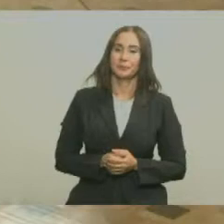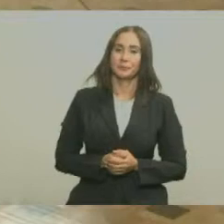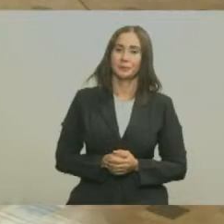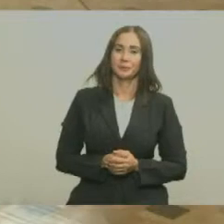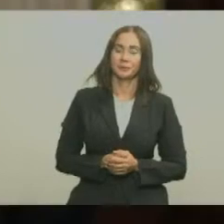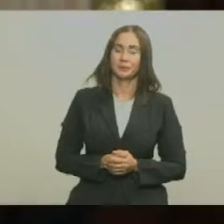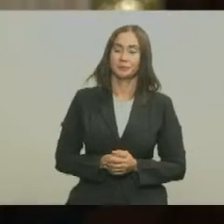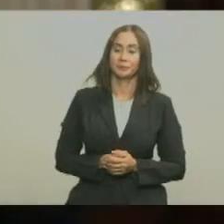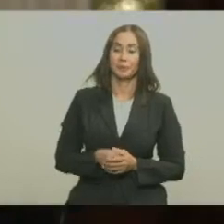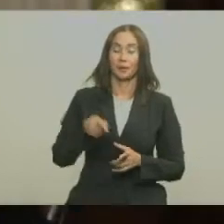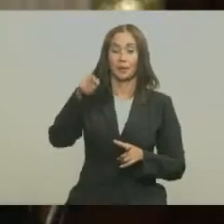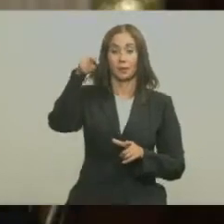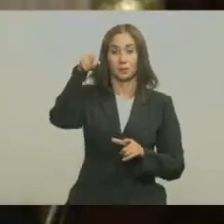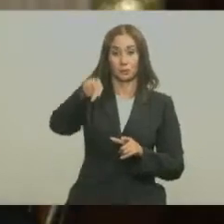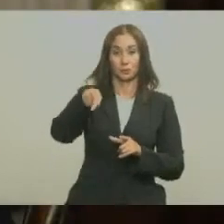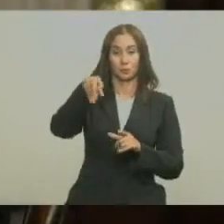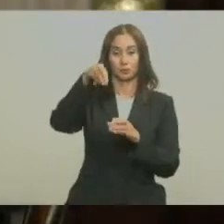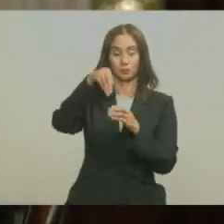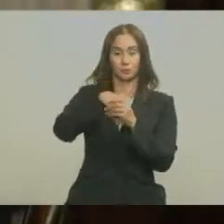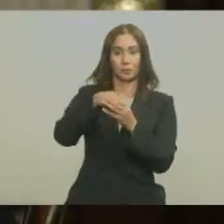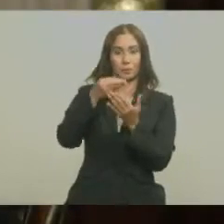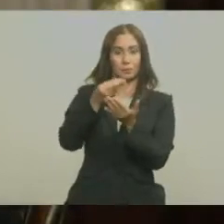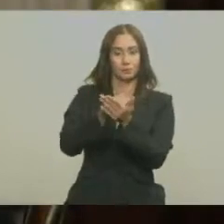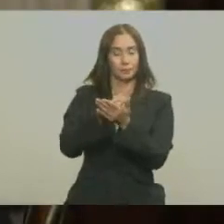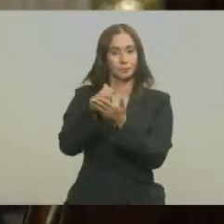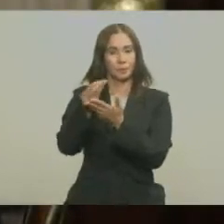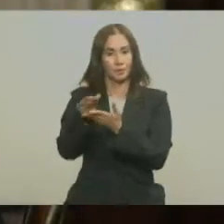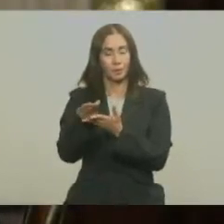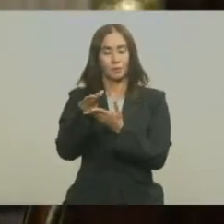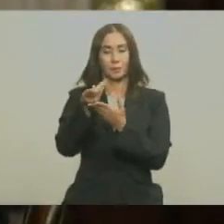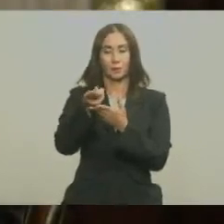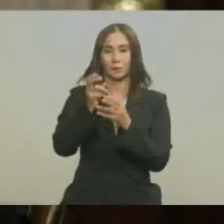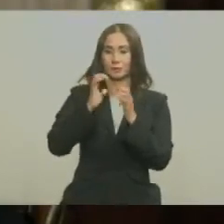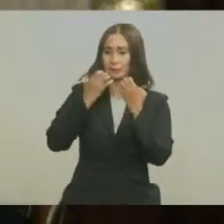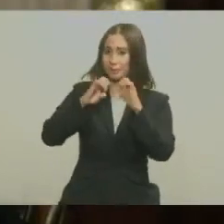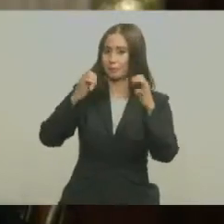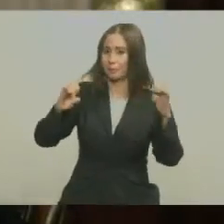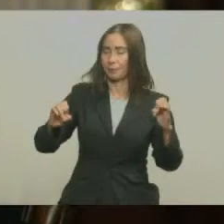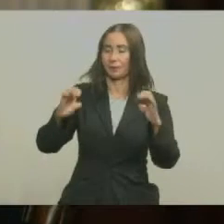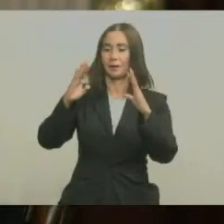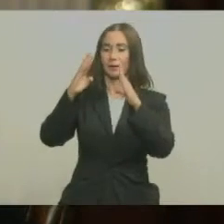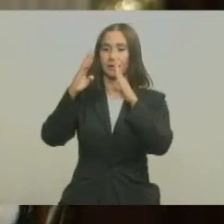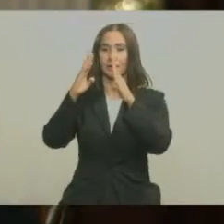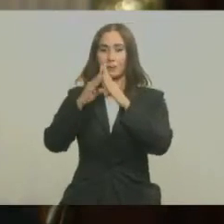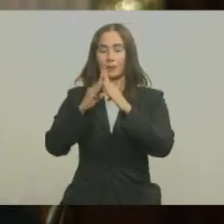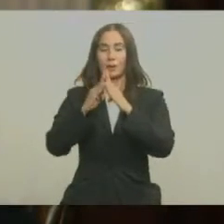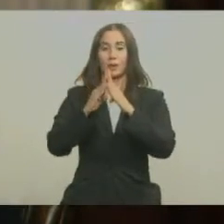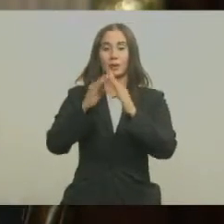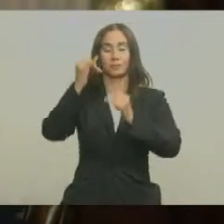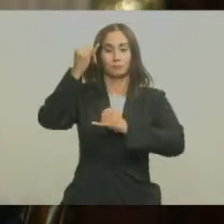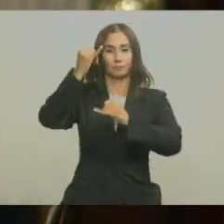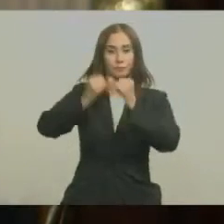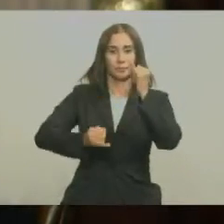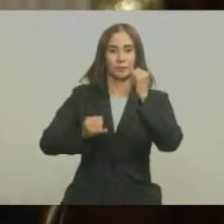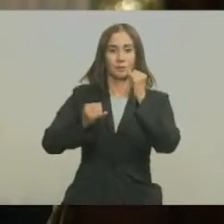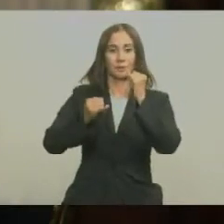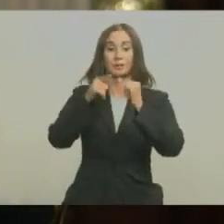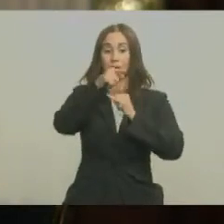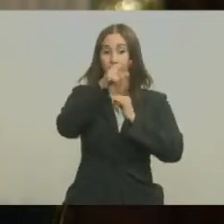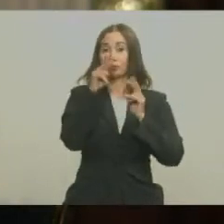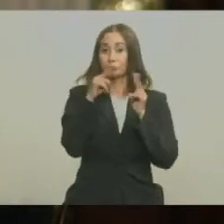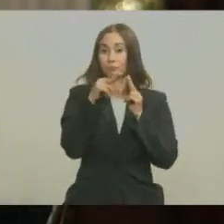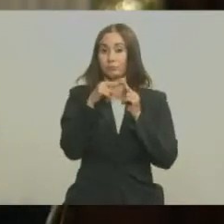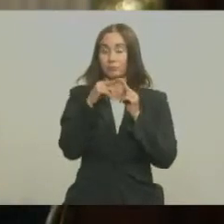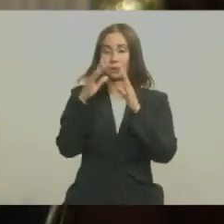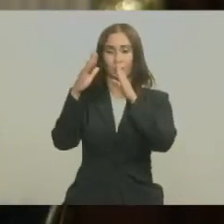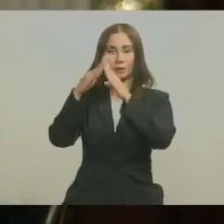Dentro de esos ahorros que hemos hecho para estos casos urgentes está la terminación, que usted conoce,